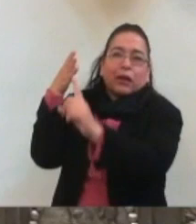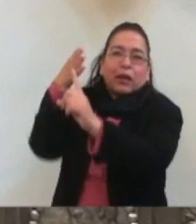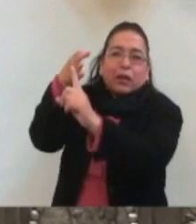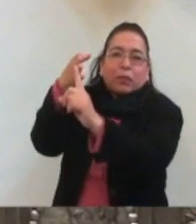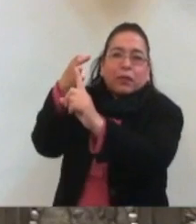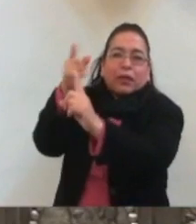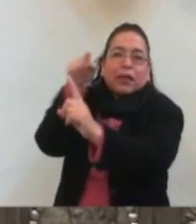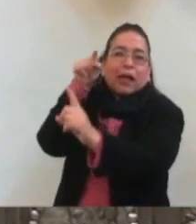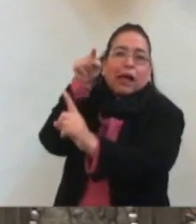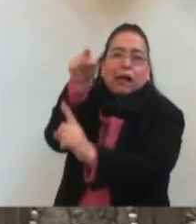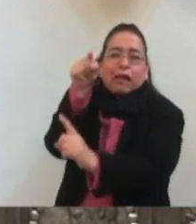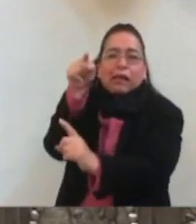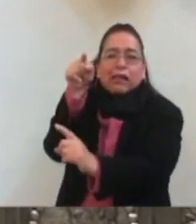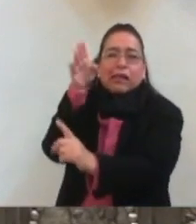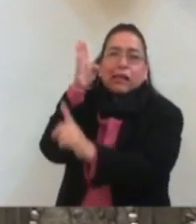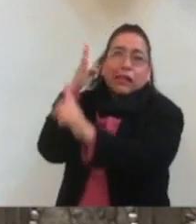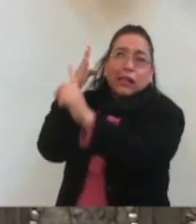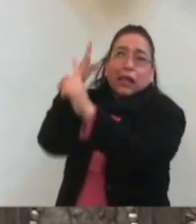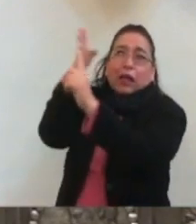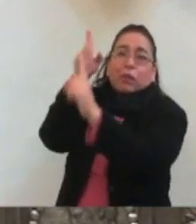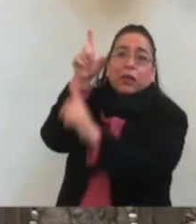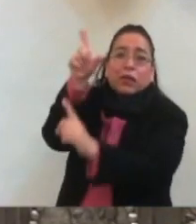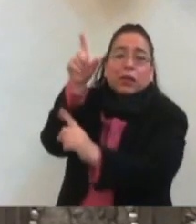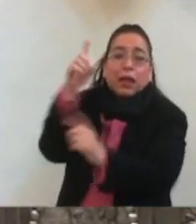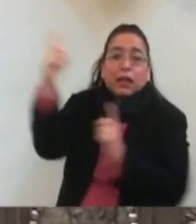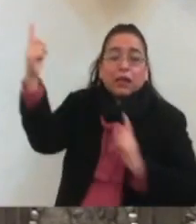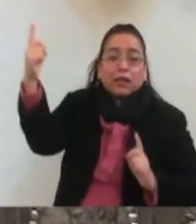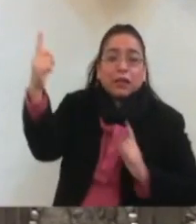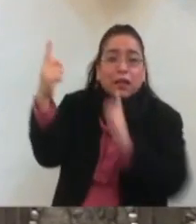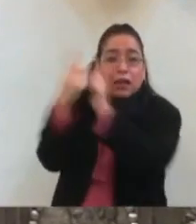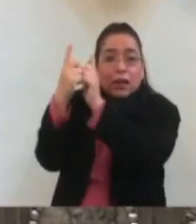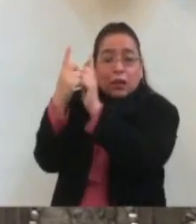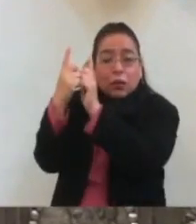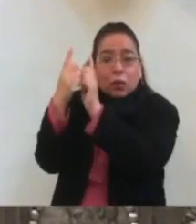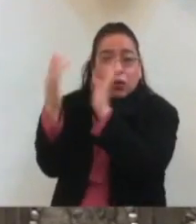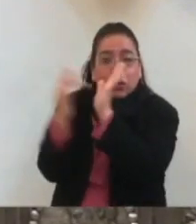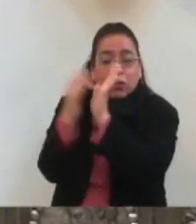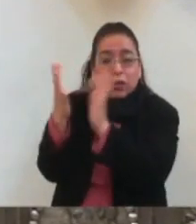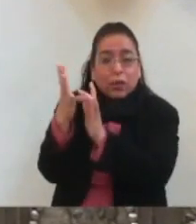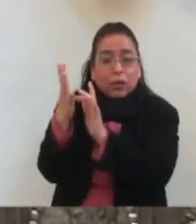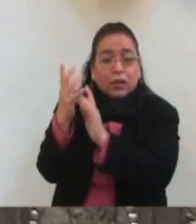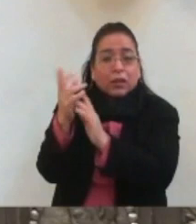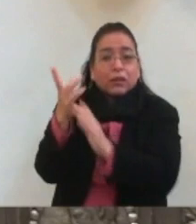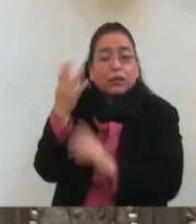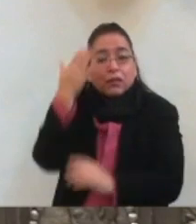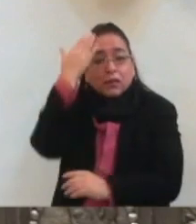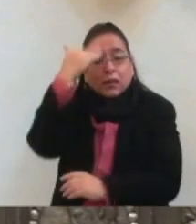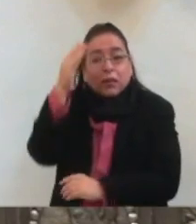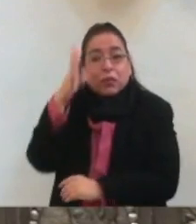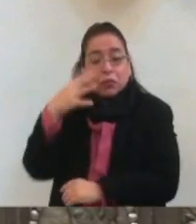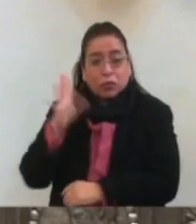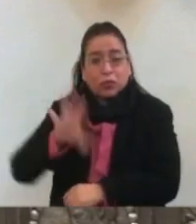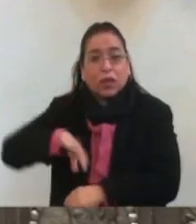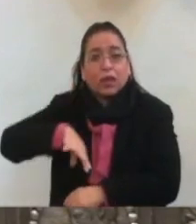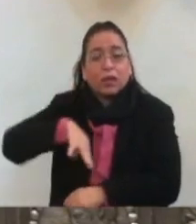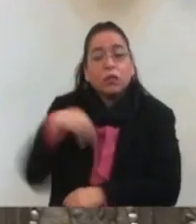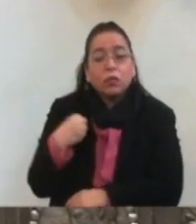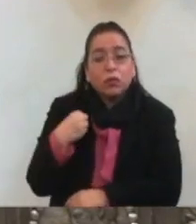meta la meta que es el encuentro con el señor